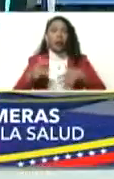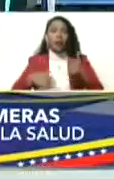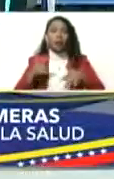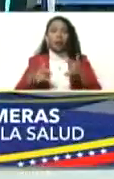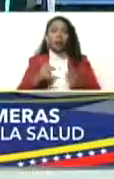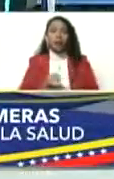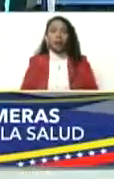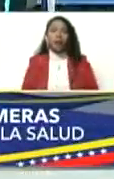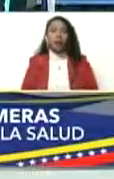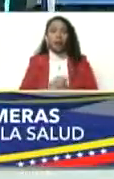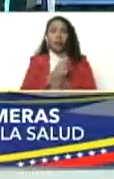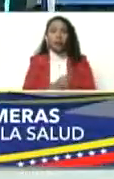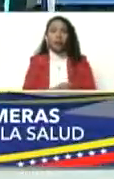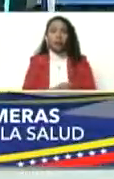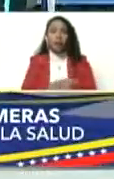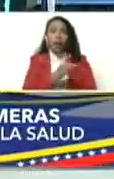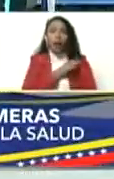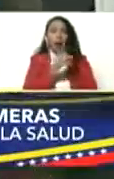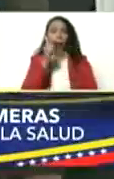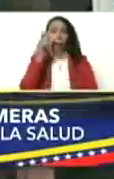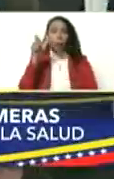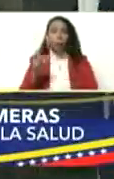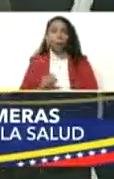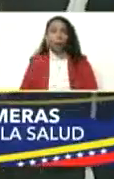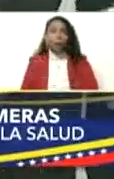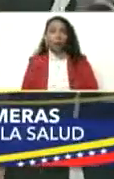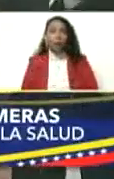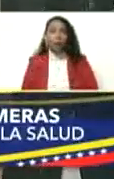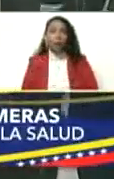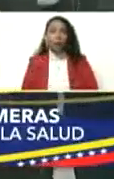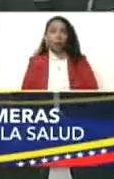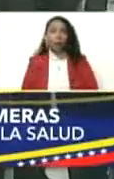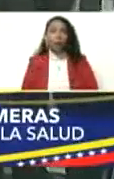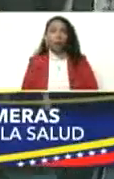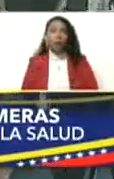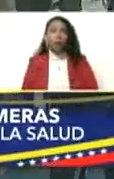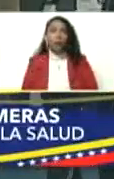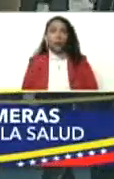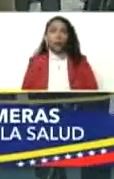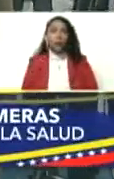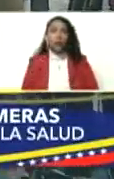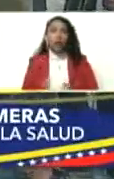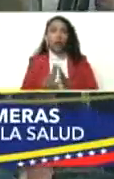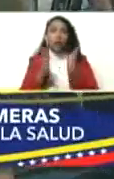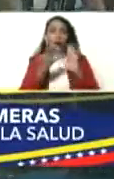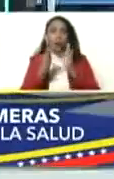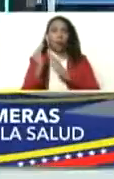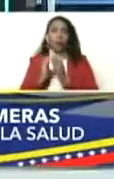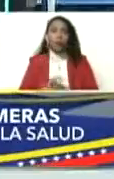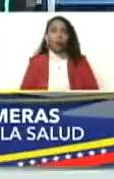Y teniente Henry Daniel Torres Suárez, médico integral comunitario.